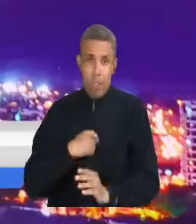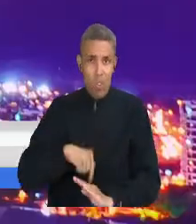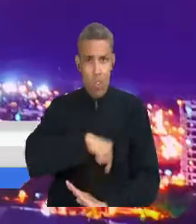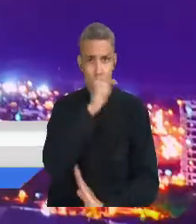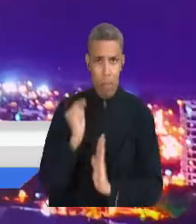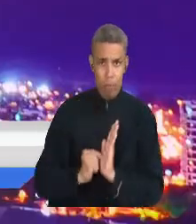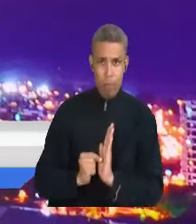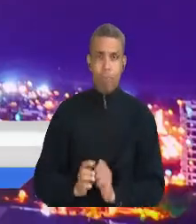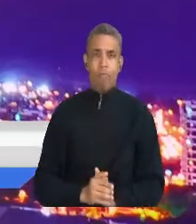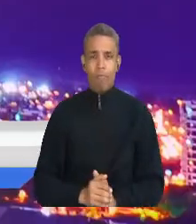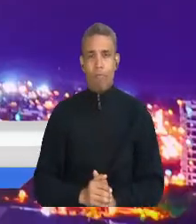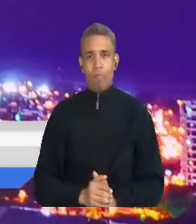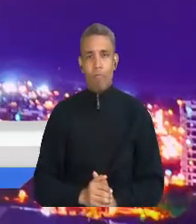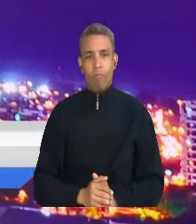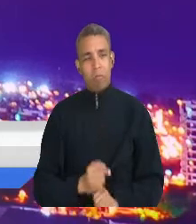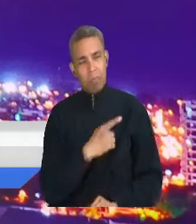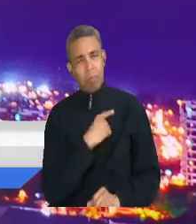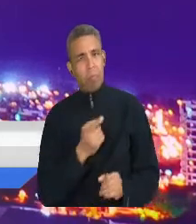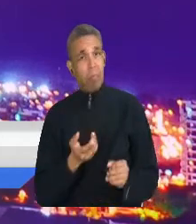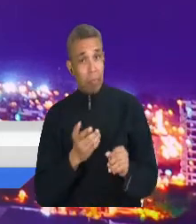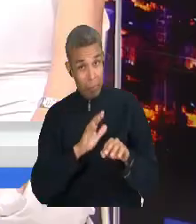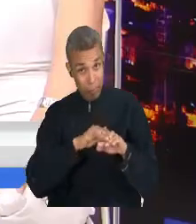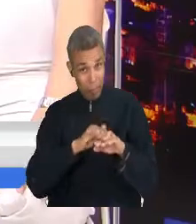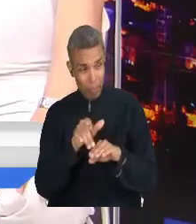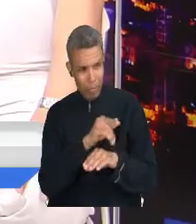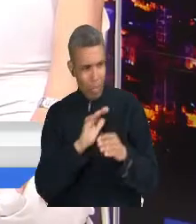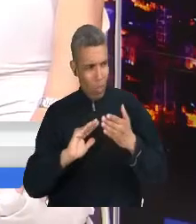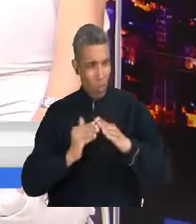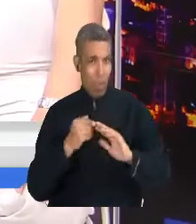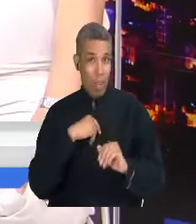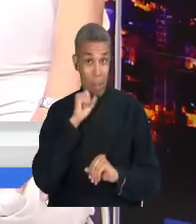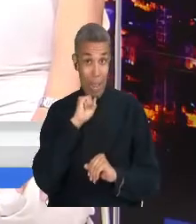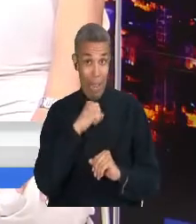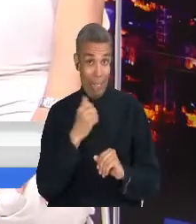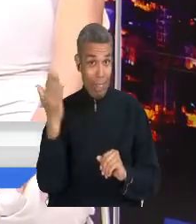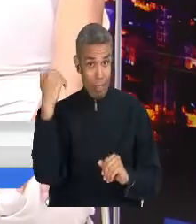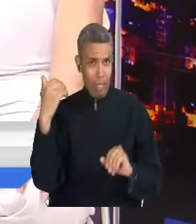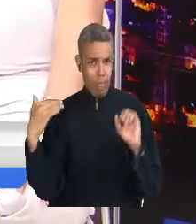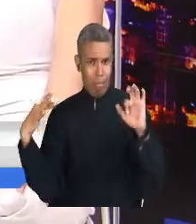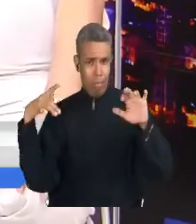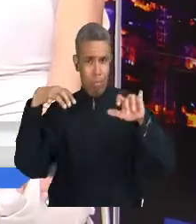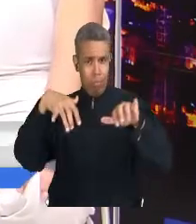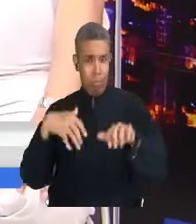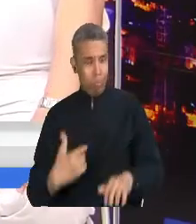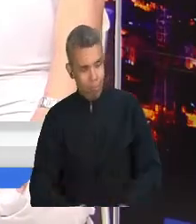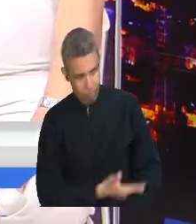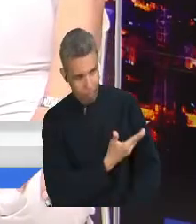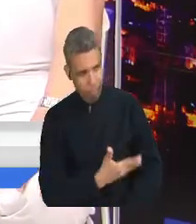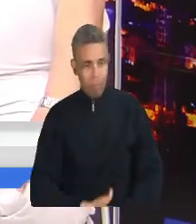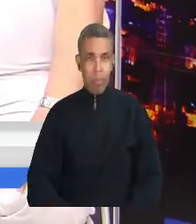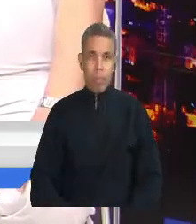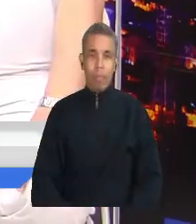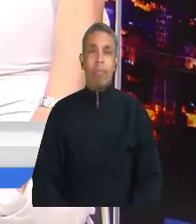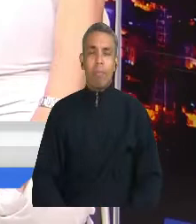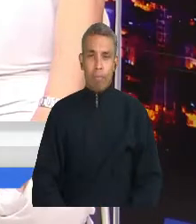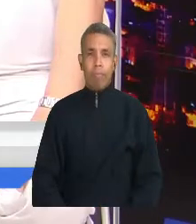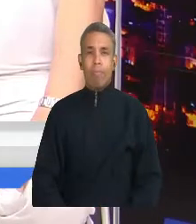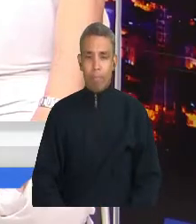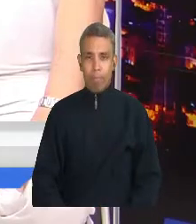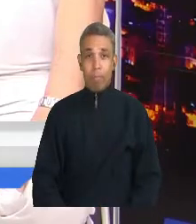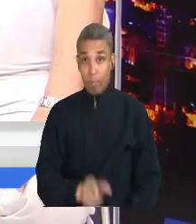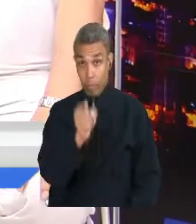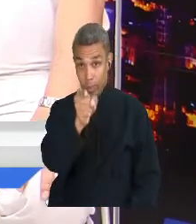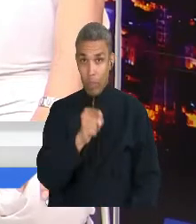la invitación entonces a Barranca Bermeja, que no se pierda su festival. Bueno, invitación cordial para todos los apasionados y amantes